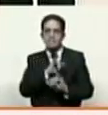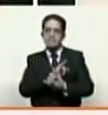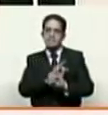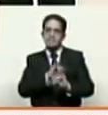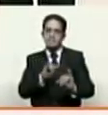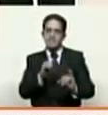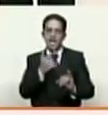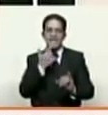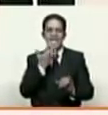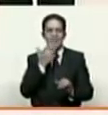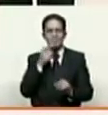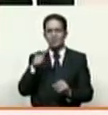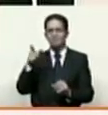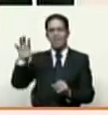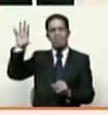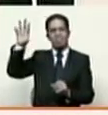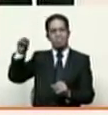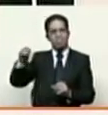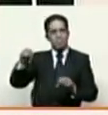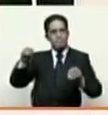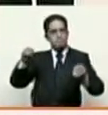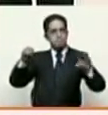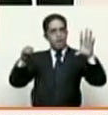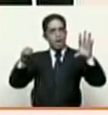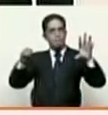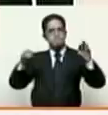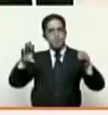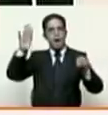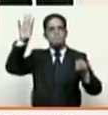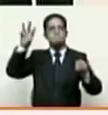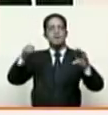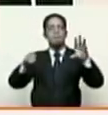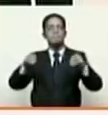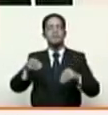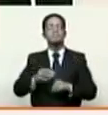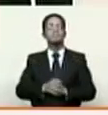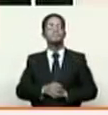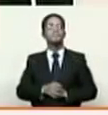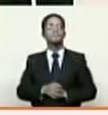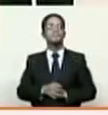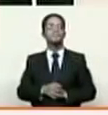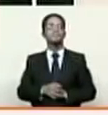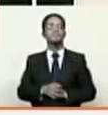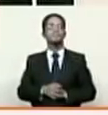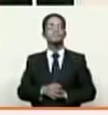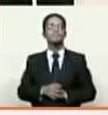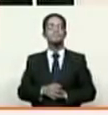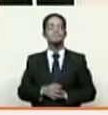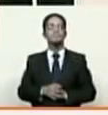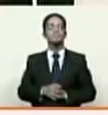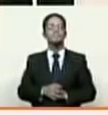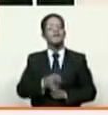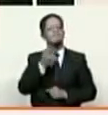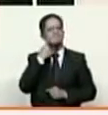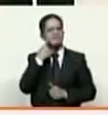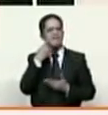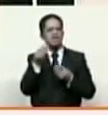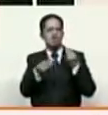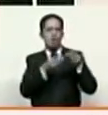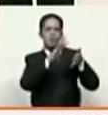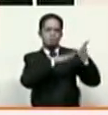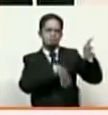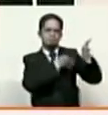de carga y un plan de administración solidario también, donde los anillos que tienen que ver cómo se distribuye la carga, bueno, de